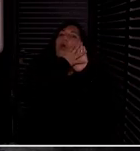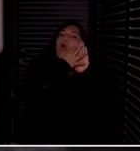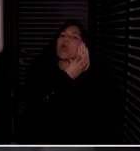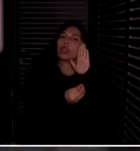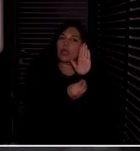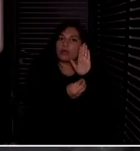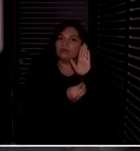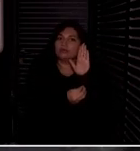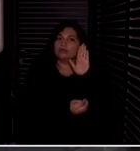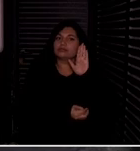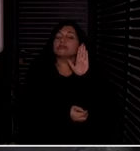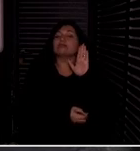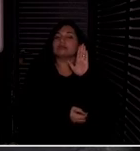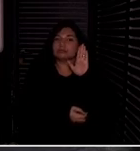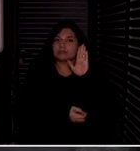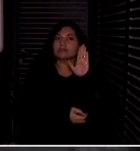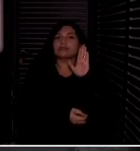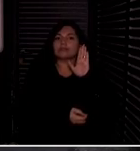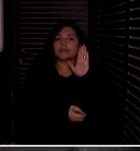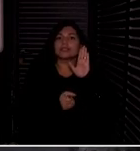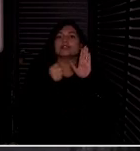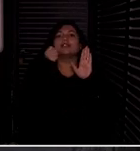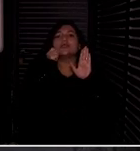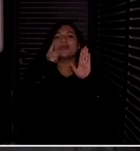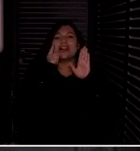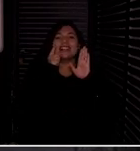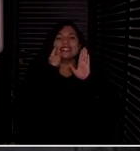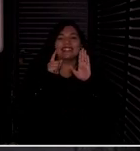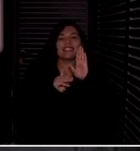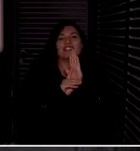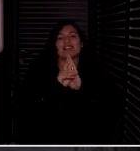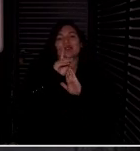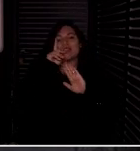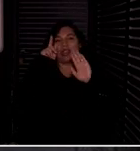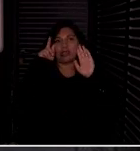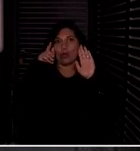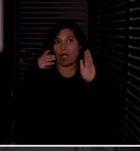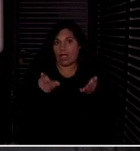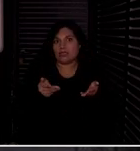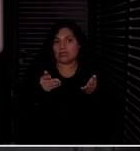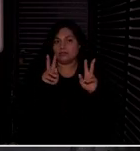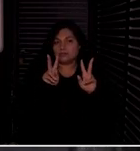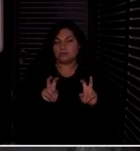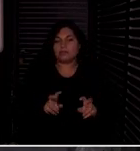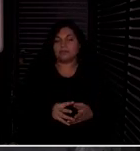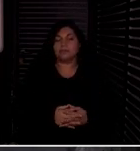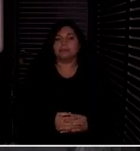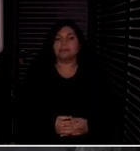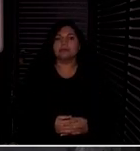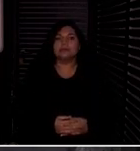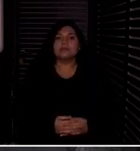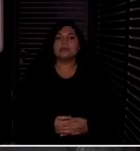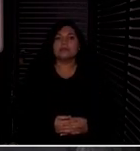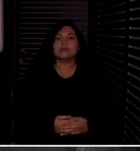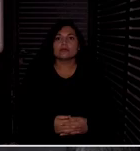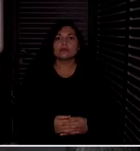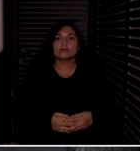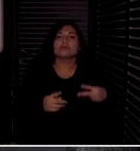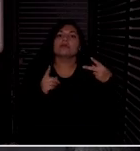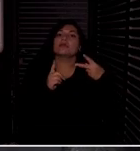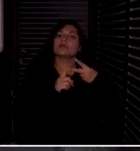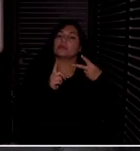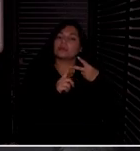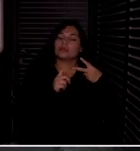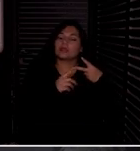de las turbulencias que se están desarrollando a este respecto. El segundo concepto, que